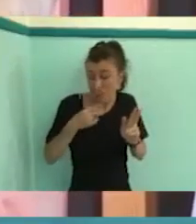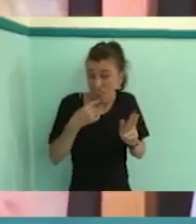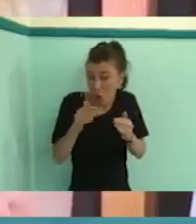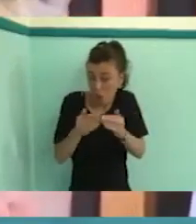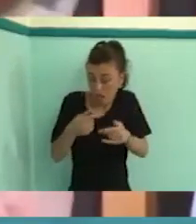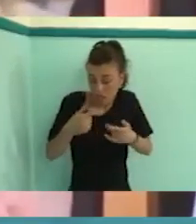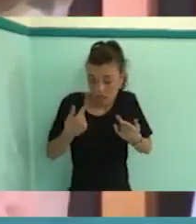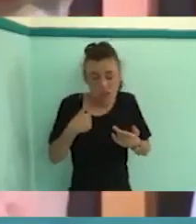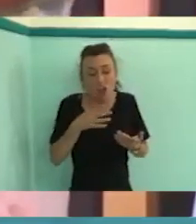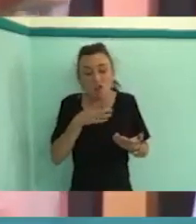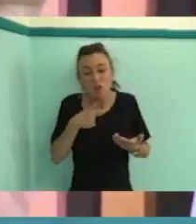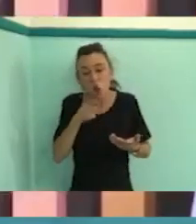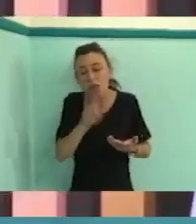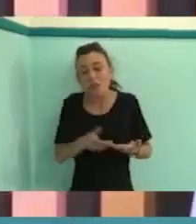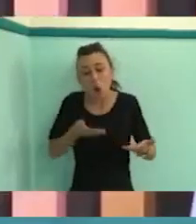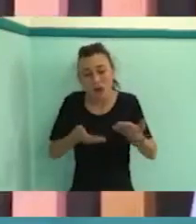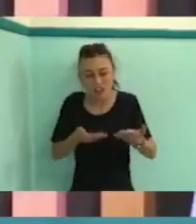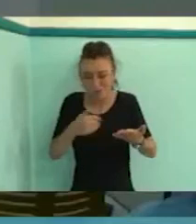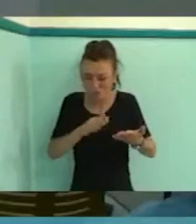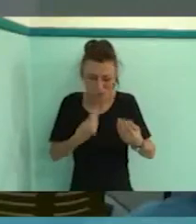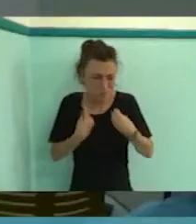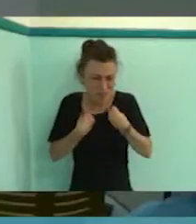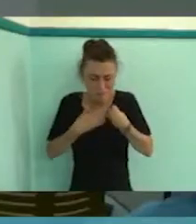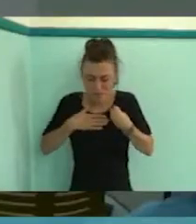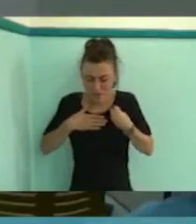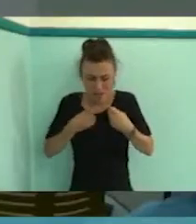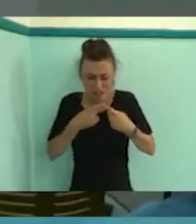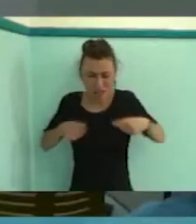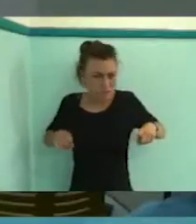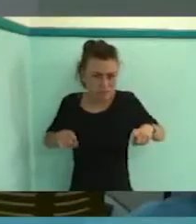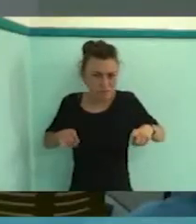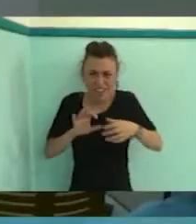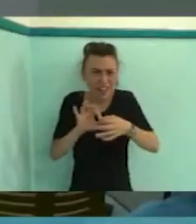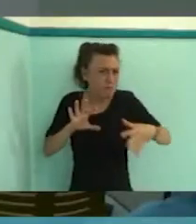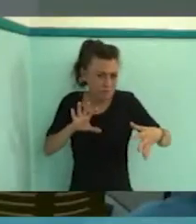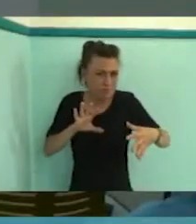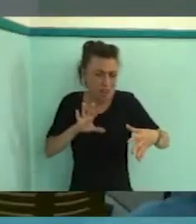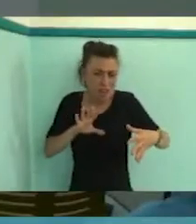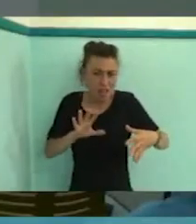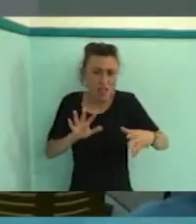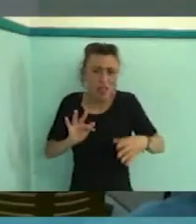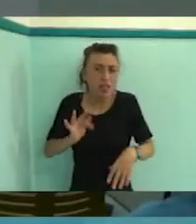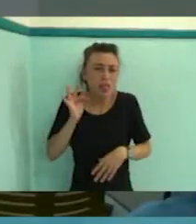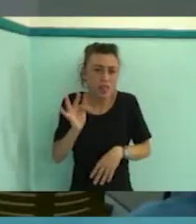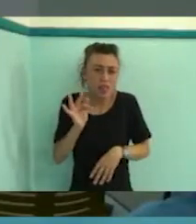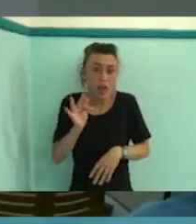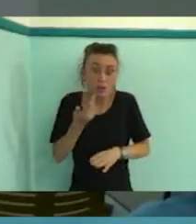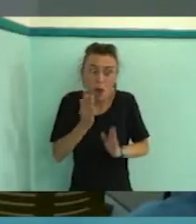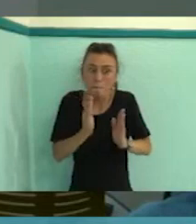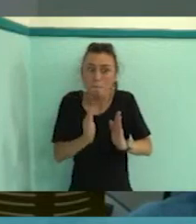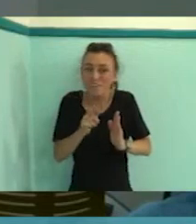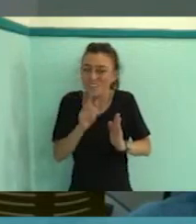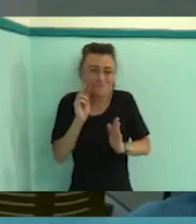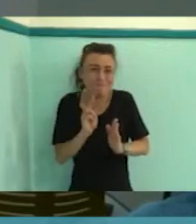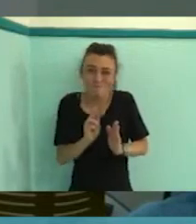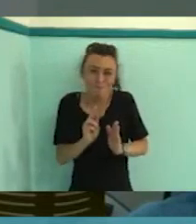ahora me estoy comparando con esta persona pero su vida y la mía no tienen absolutamente nada que ver y aparte de eso hay una parte que no estoy pudiendo